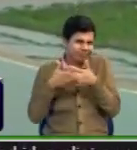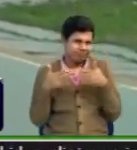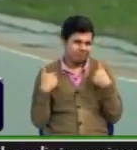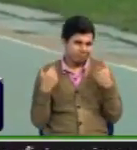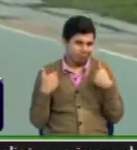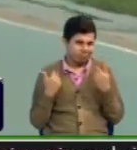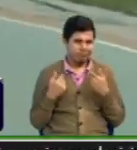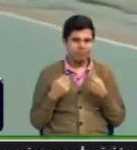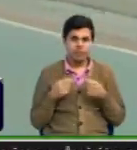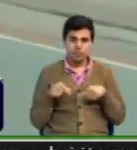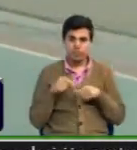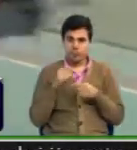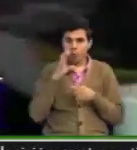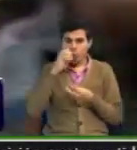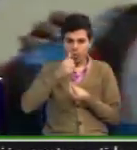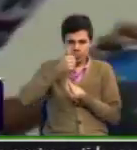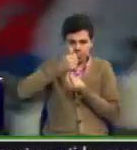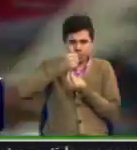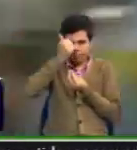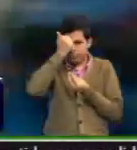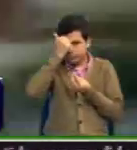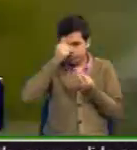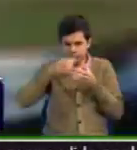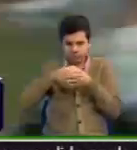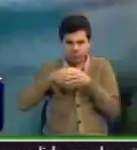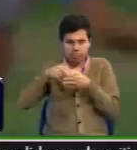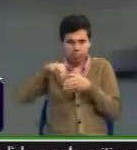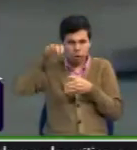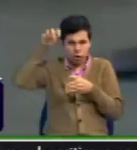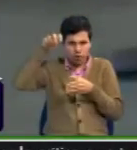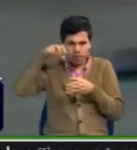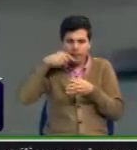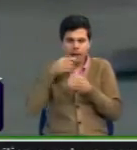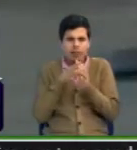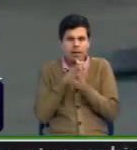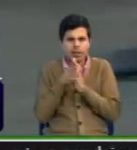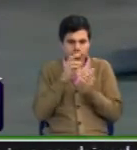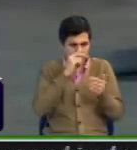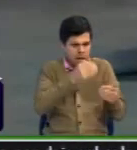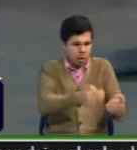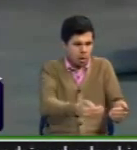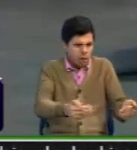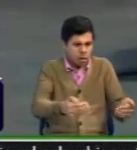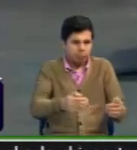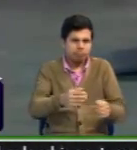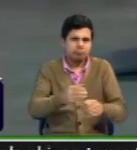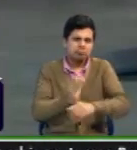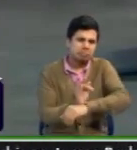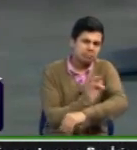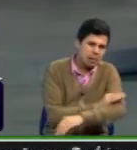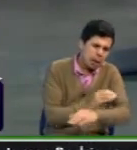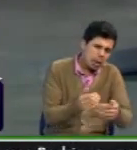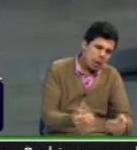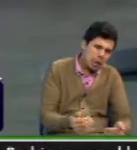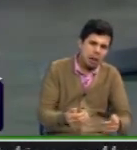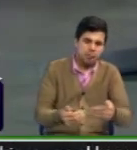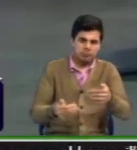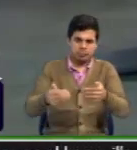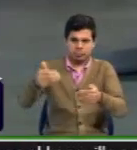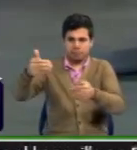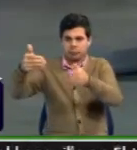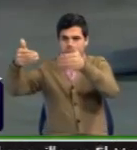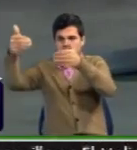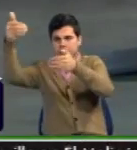Patín habló sobre las categorías en las cuales intervendrán. Va a haber menores, transiciones, juveniles, prejuveniles y